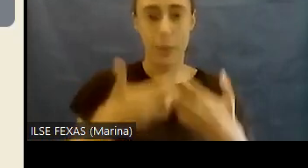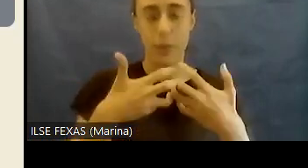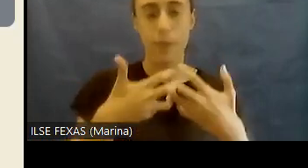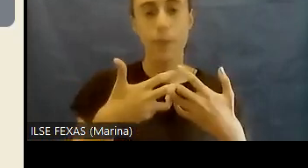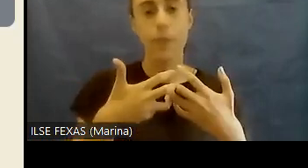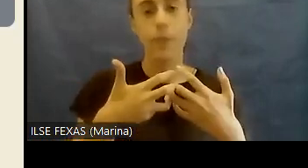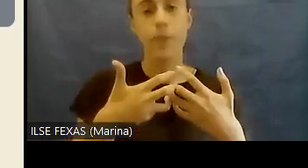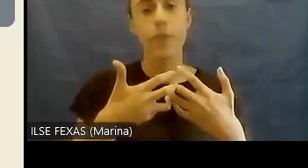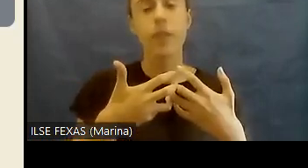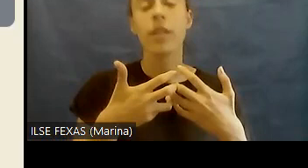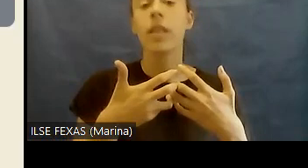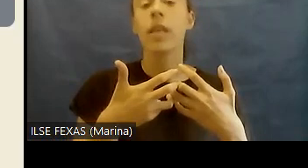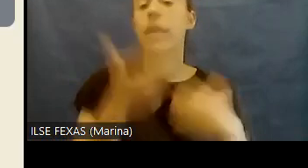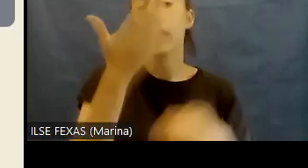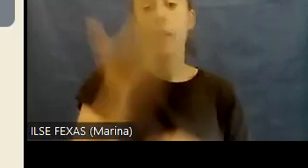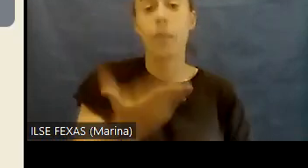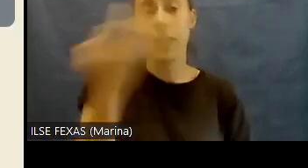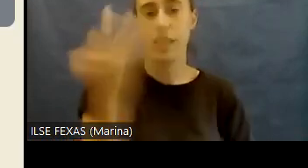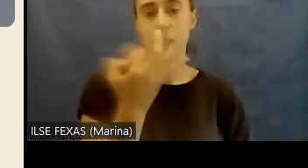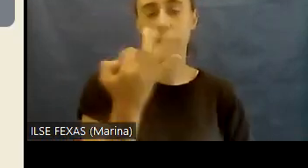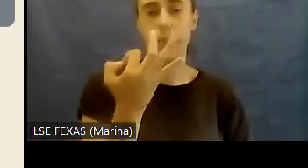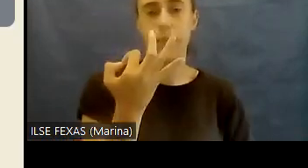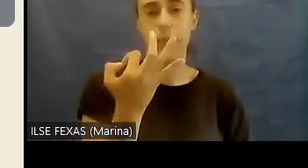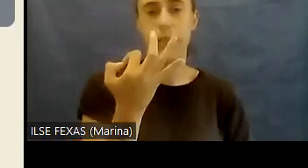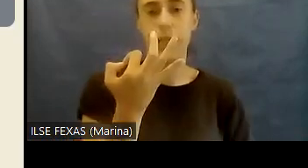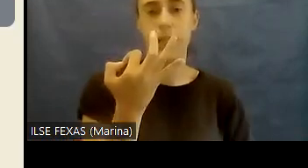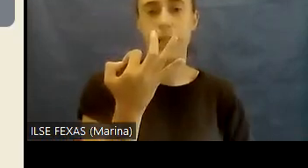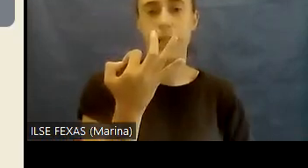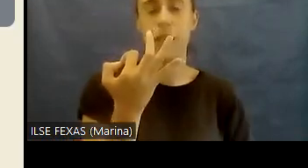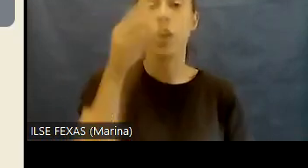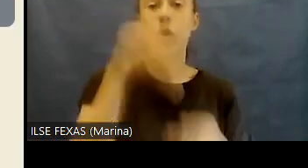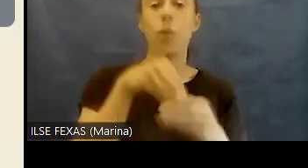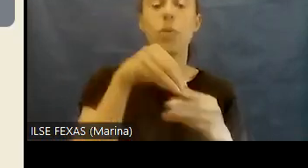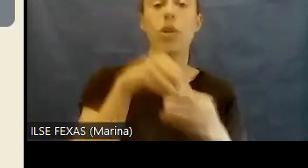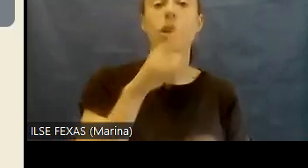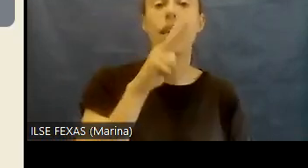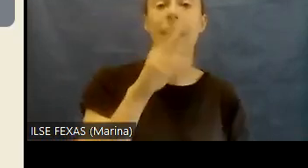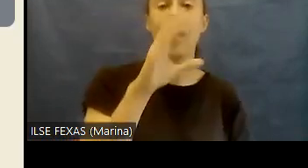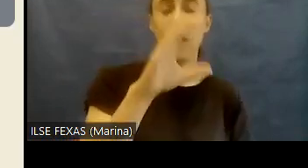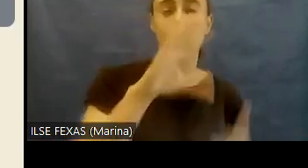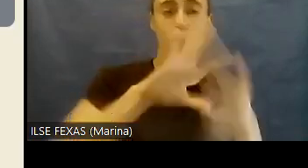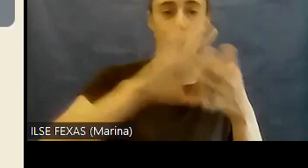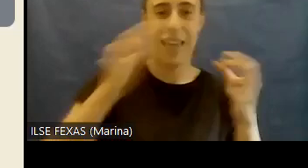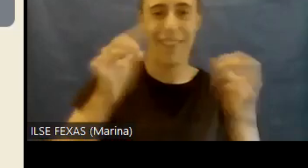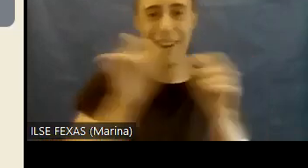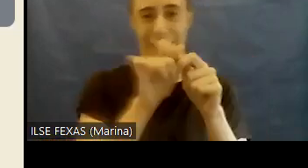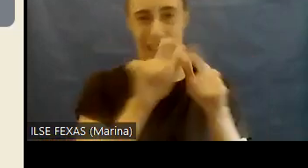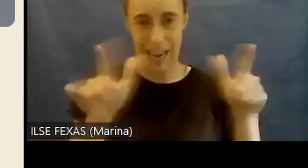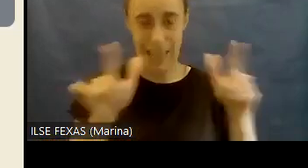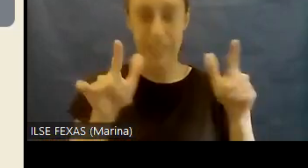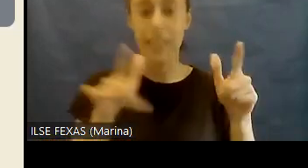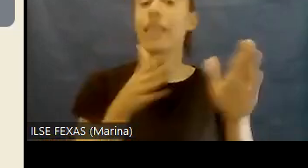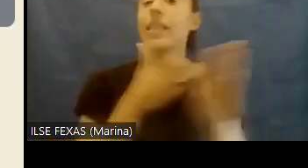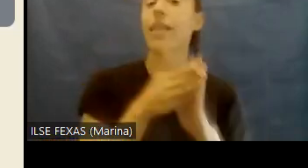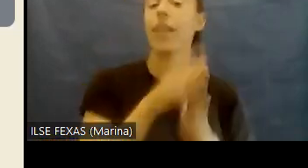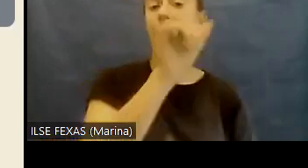está basada fundamentalmente en la composición en hidratos de carbono de cadena larga. Es decir, el aloe vera, en tanto en